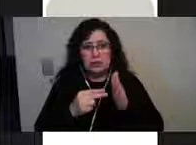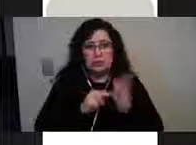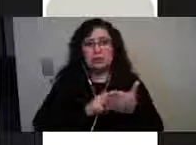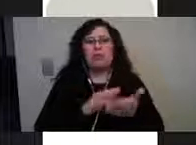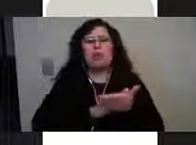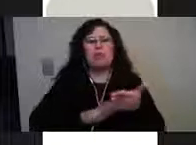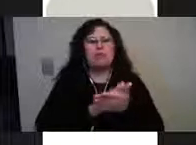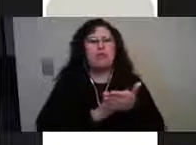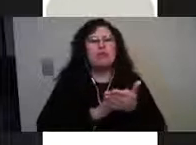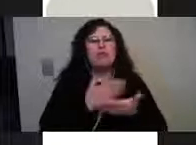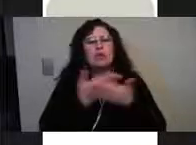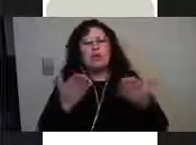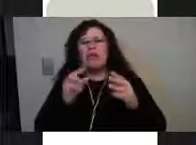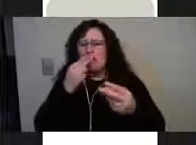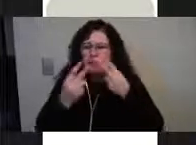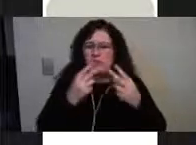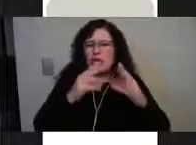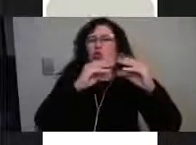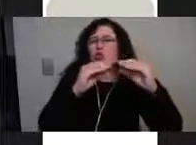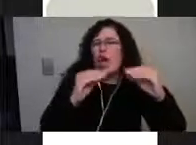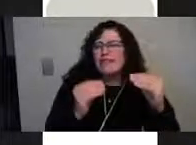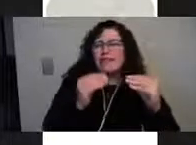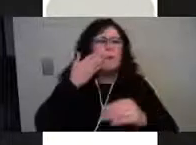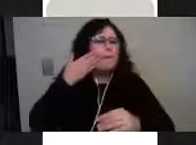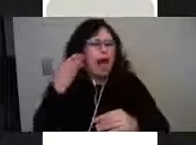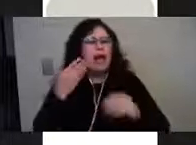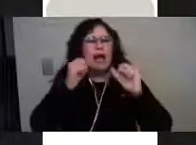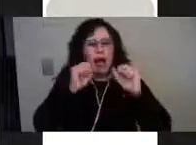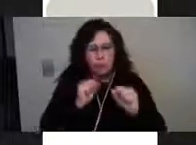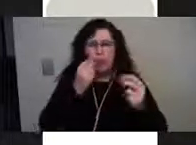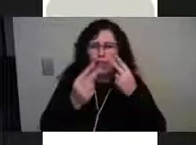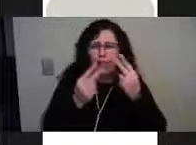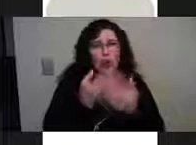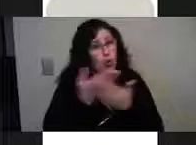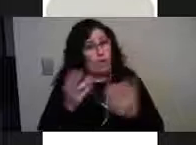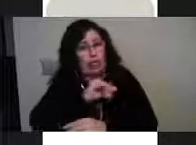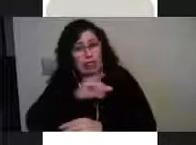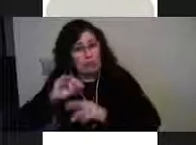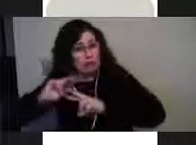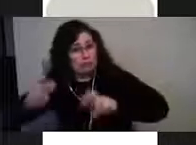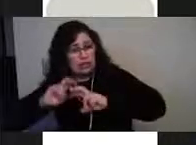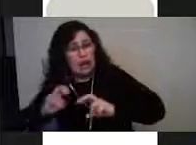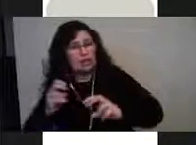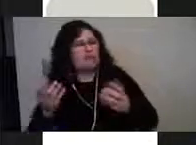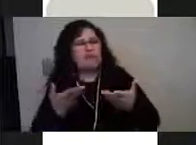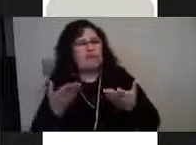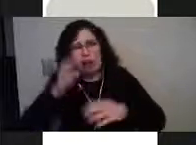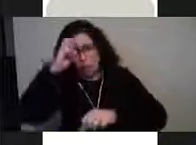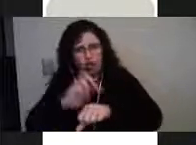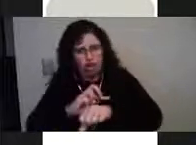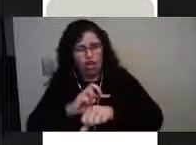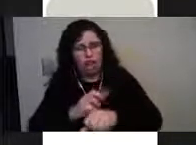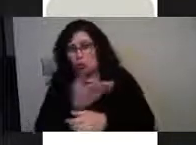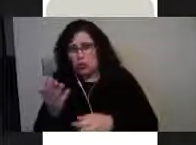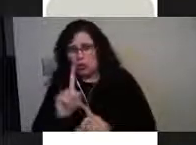¿ya? Ustedes van a revisar algunos datos clínicos sobre estas patologías que probablemente la gran mayoría va a ser nueva, ¿ya?